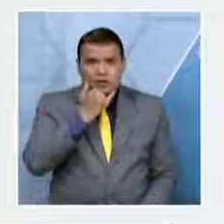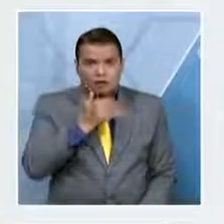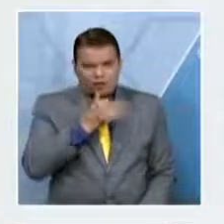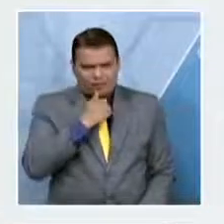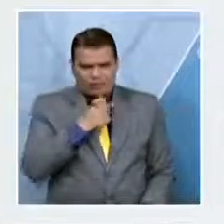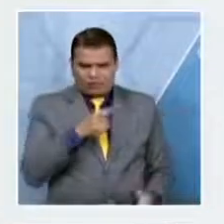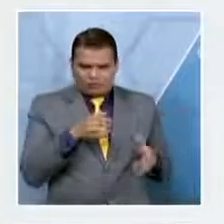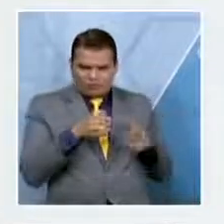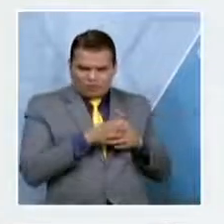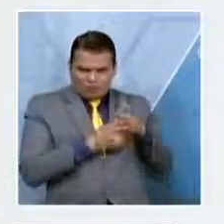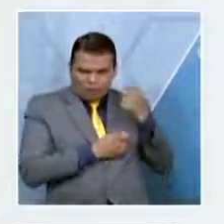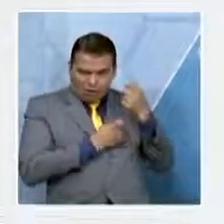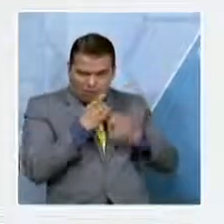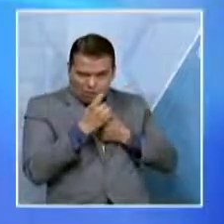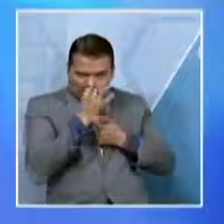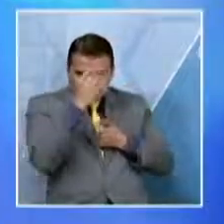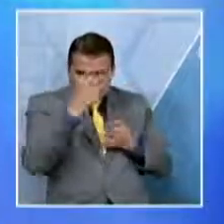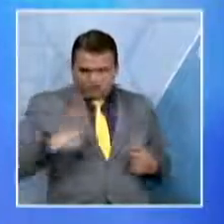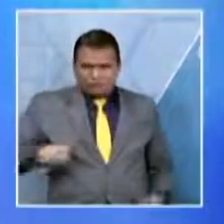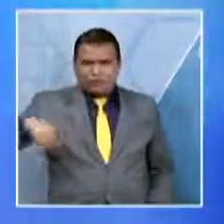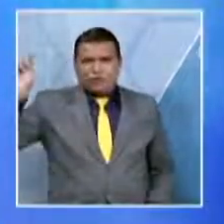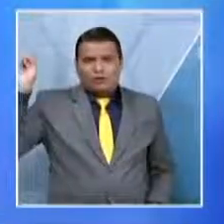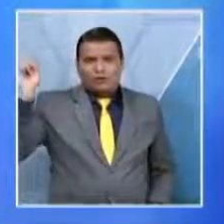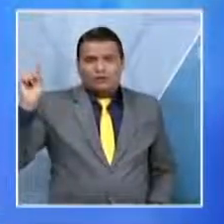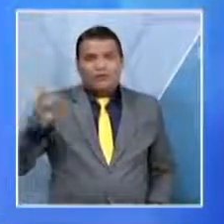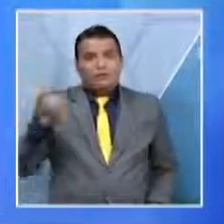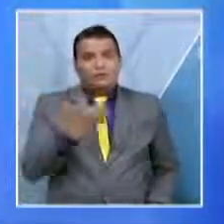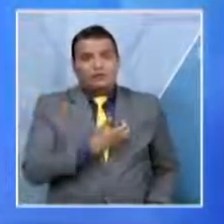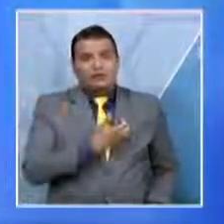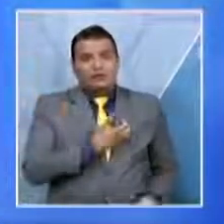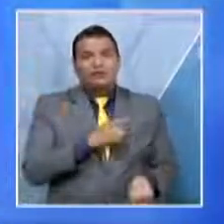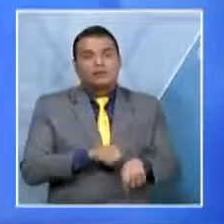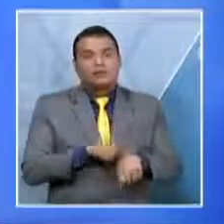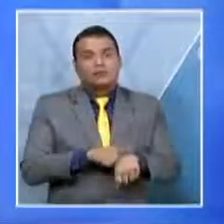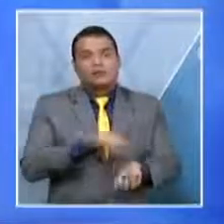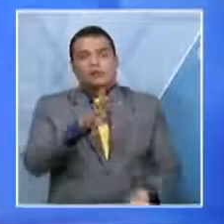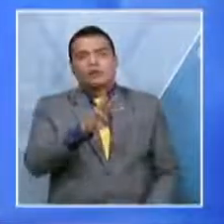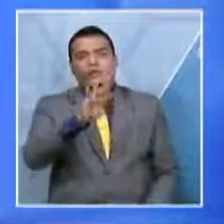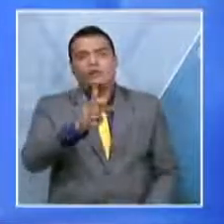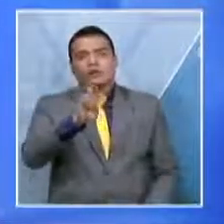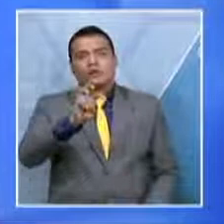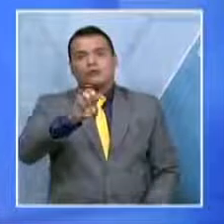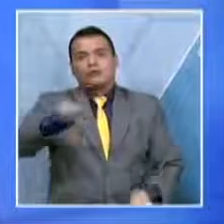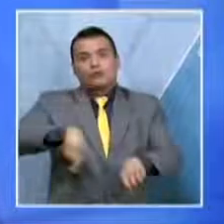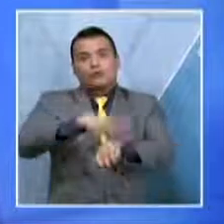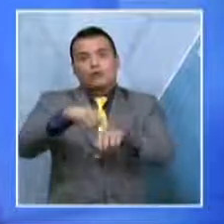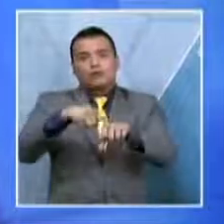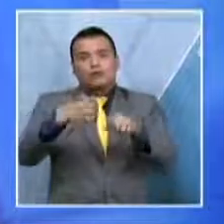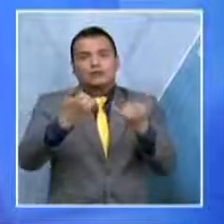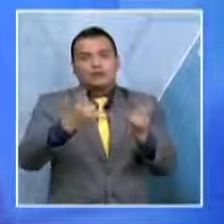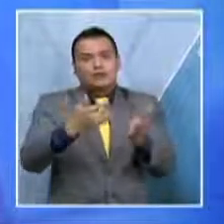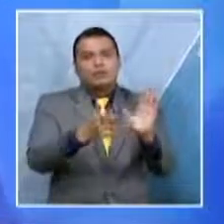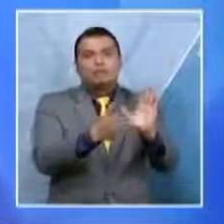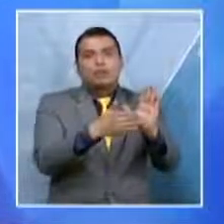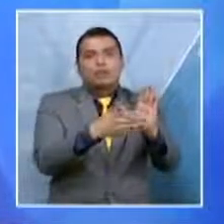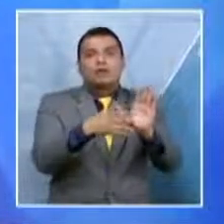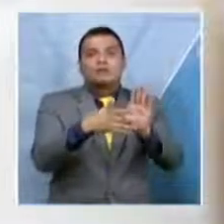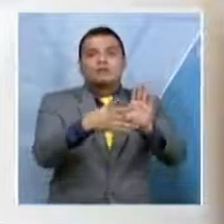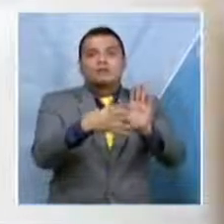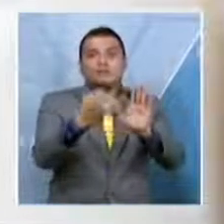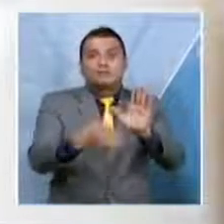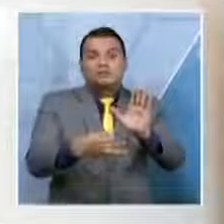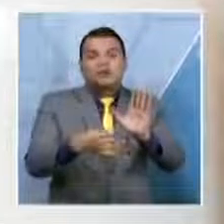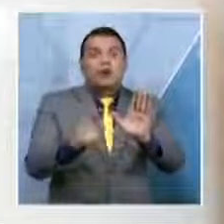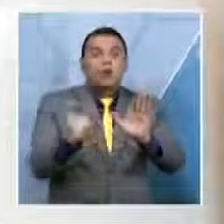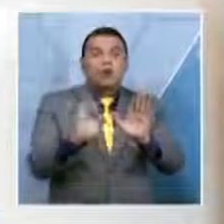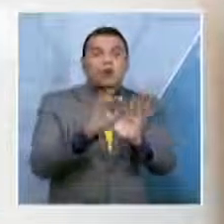microtráfico ni de estupefacientes. Ahora el alcalde tiene 48 horas para retractarse públicamente de su trino.